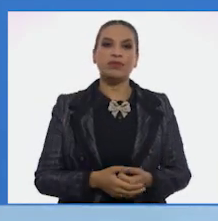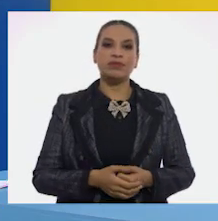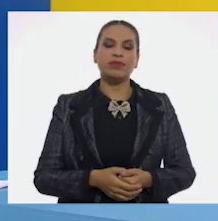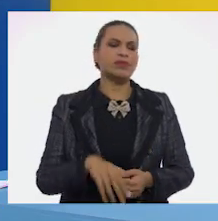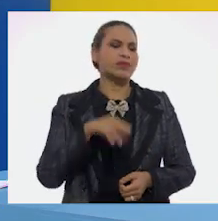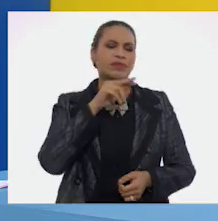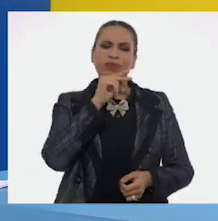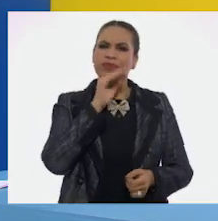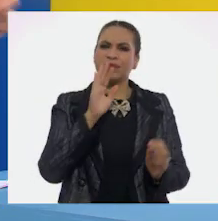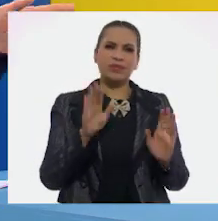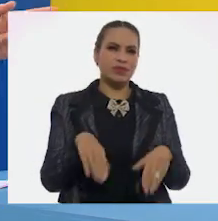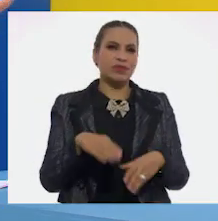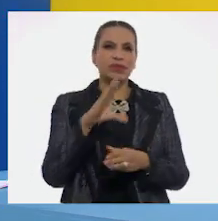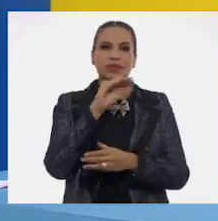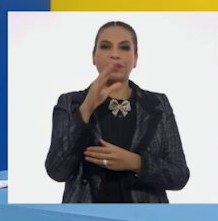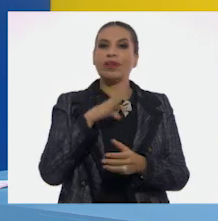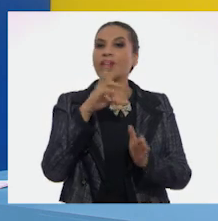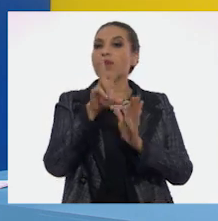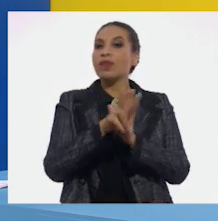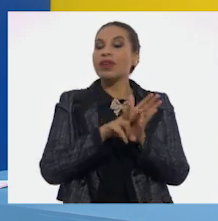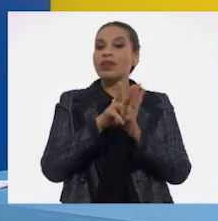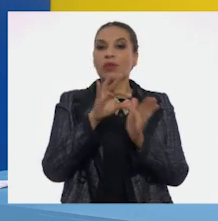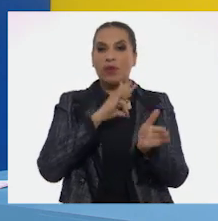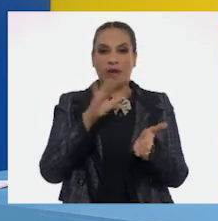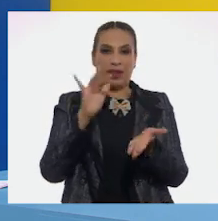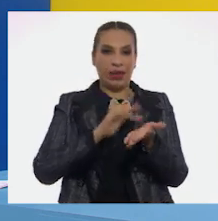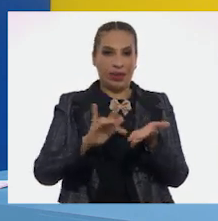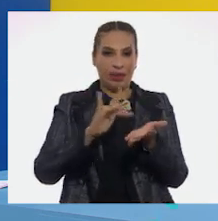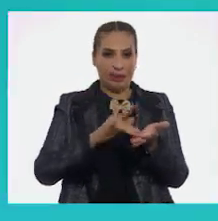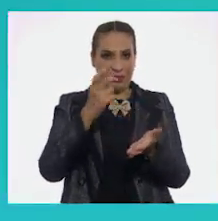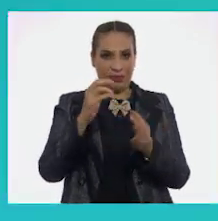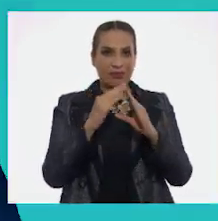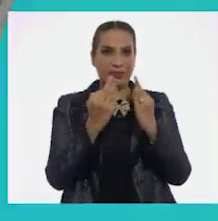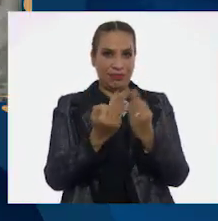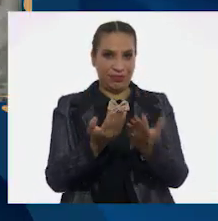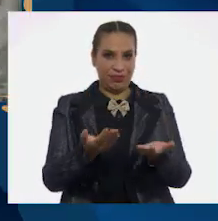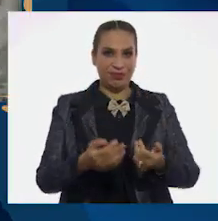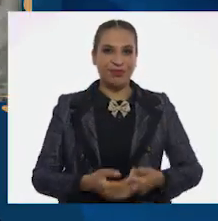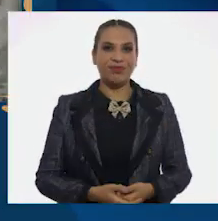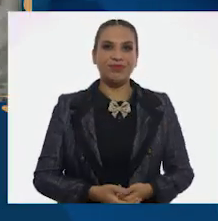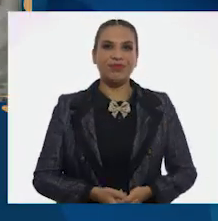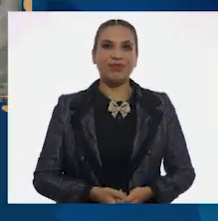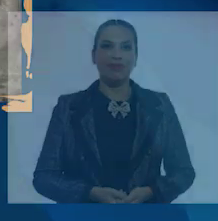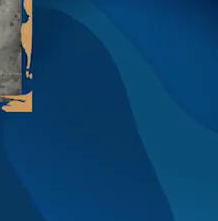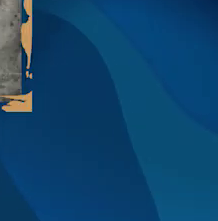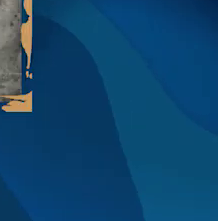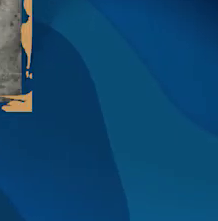te preocupes, Ton. Tengo un video que nos puede apoyar sobre este aspecto.